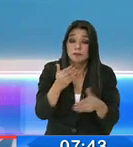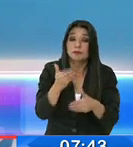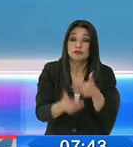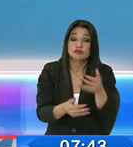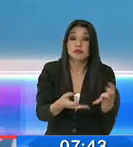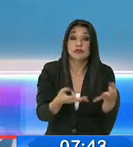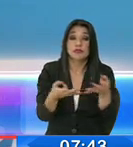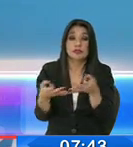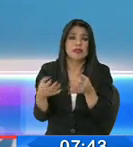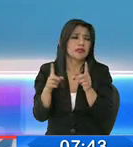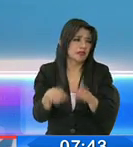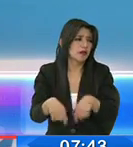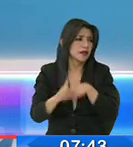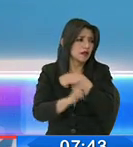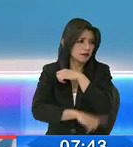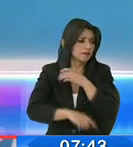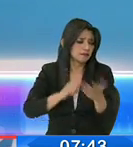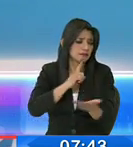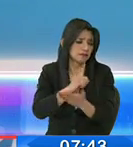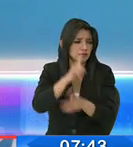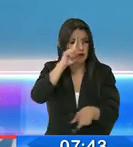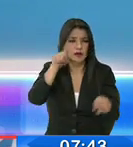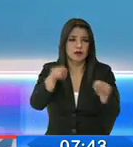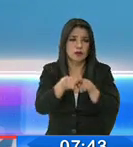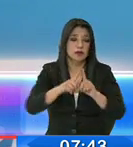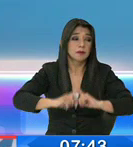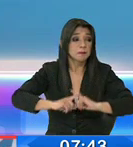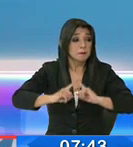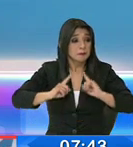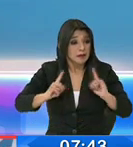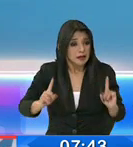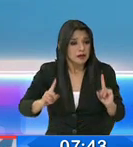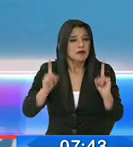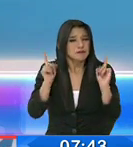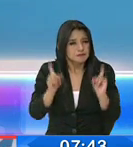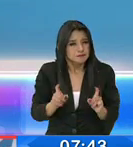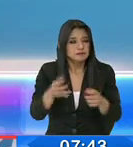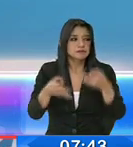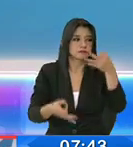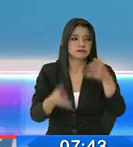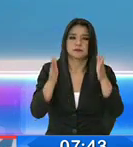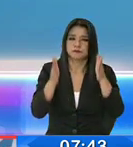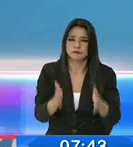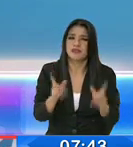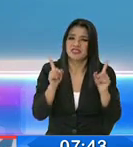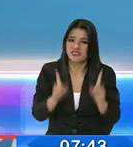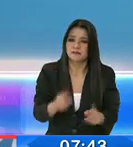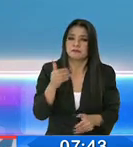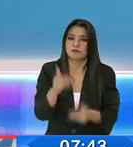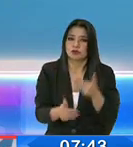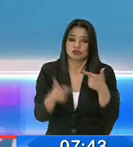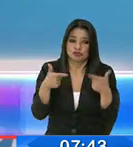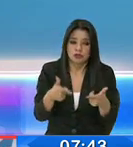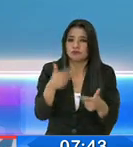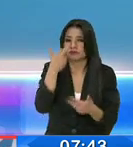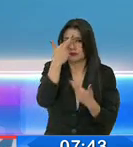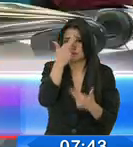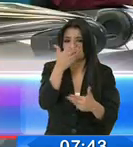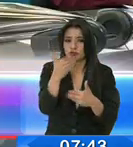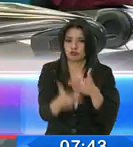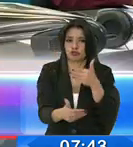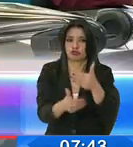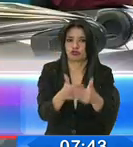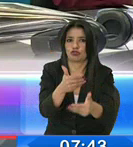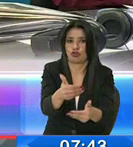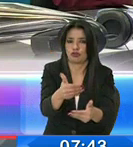tienen que ser sancionados pero es deber fundamental del juez velar por el debido proceso no solamente en aras